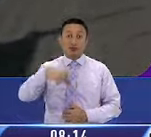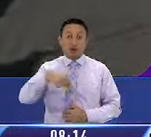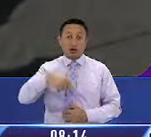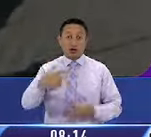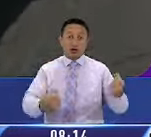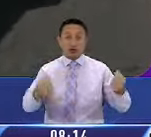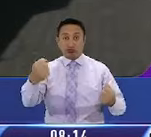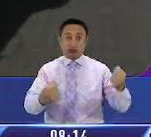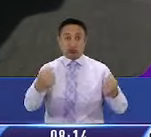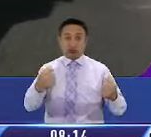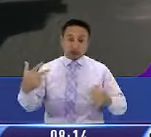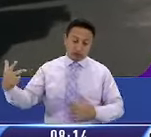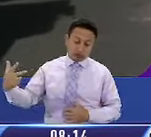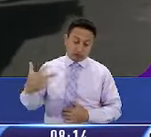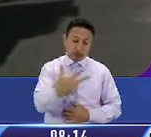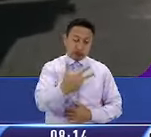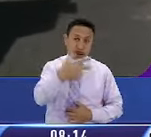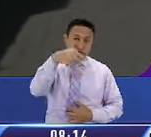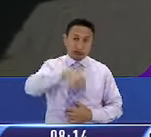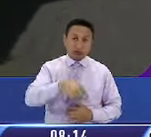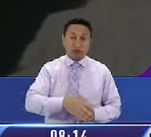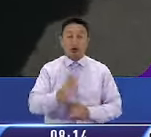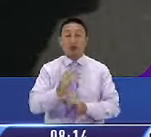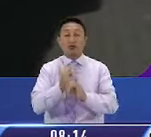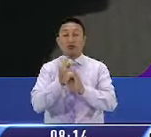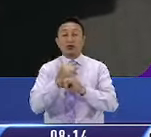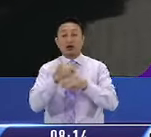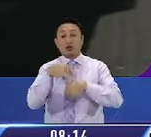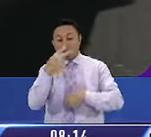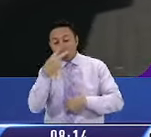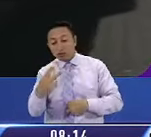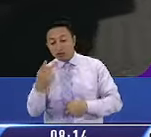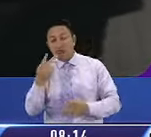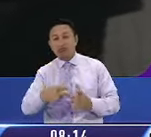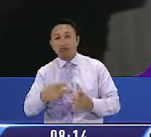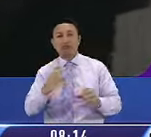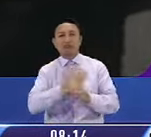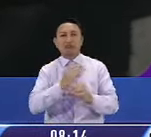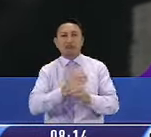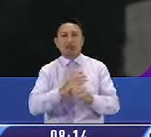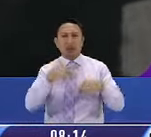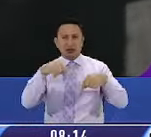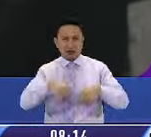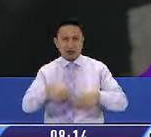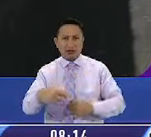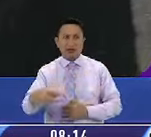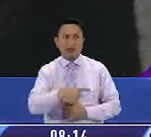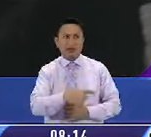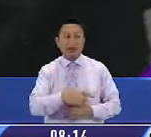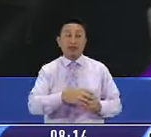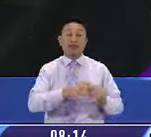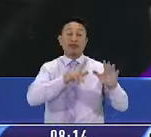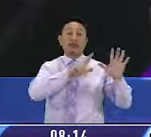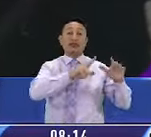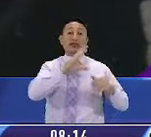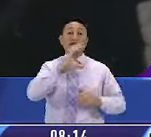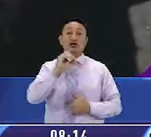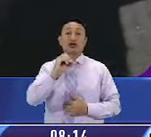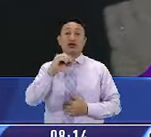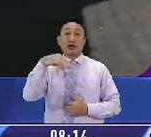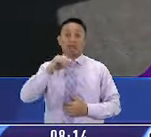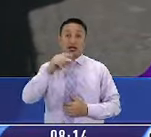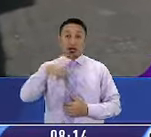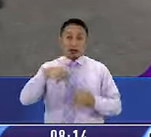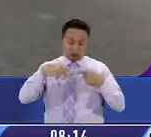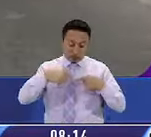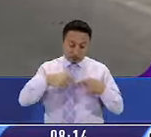que tienen, o algún ingeniero que venga a ver el cálculo que está hecho, porque tiene más de 80 metros de distancia de una